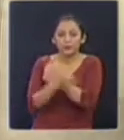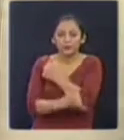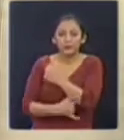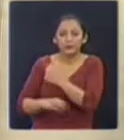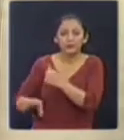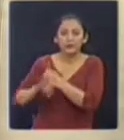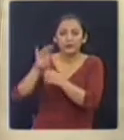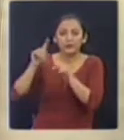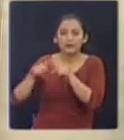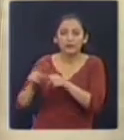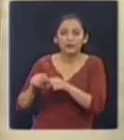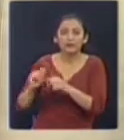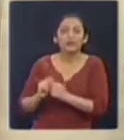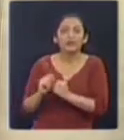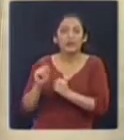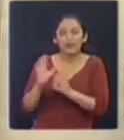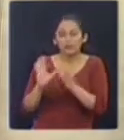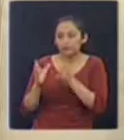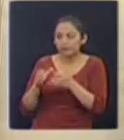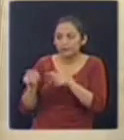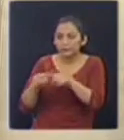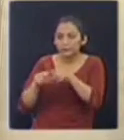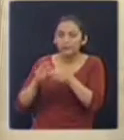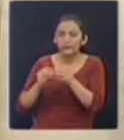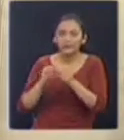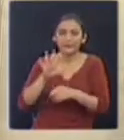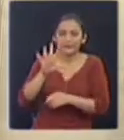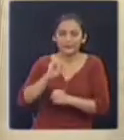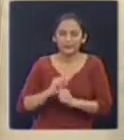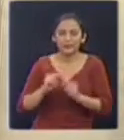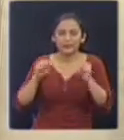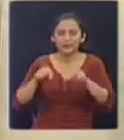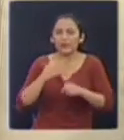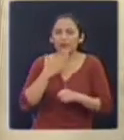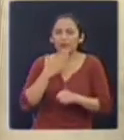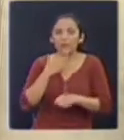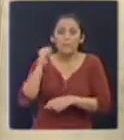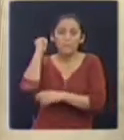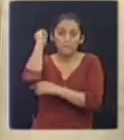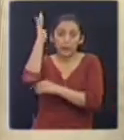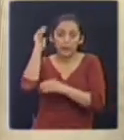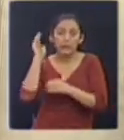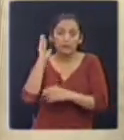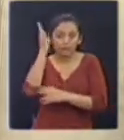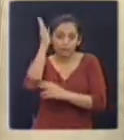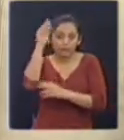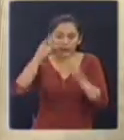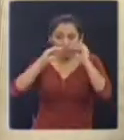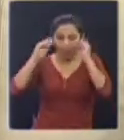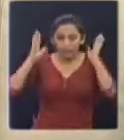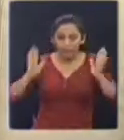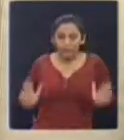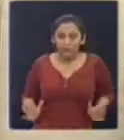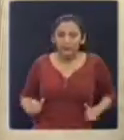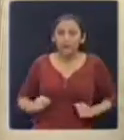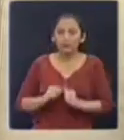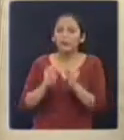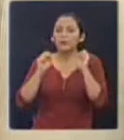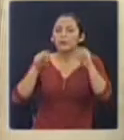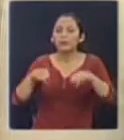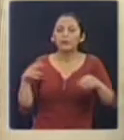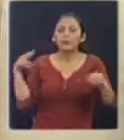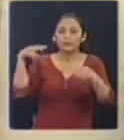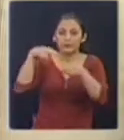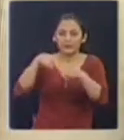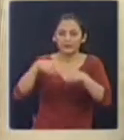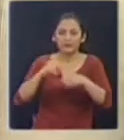que las condiciones son las mismas, en el sentido de que pueden participar maestros de educación básica, media, de todo el país, sector rural, urbano, privado,